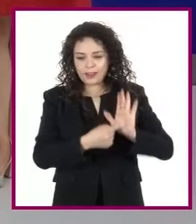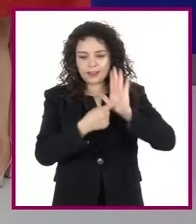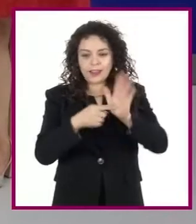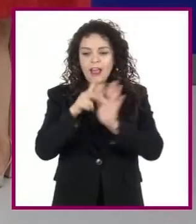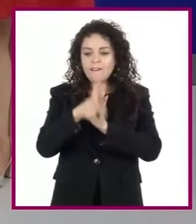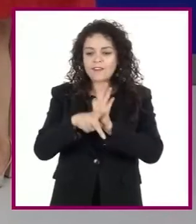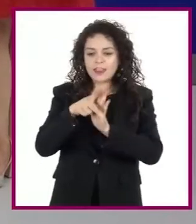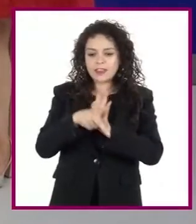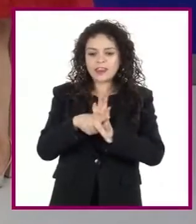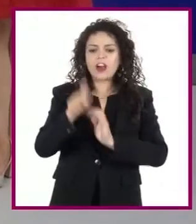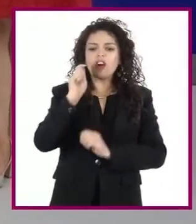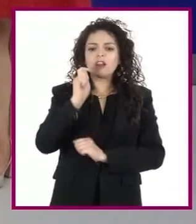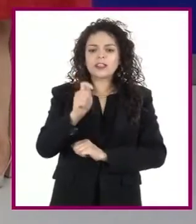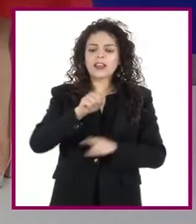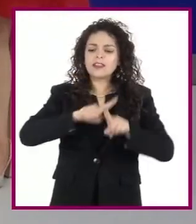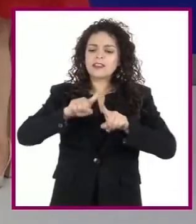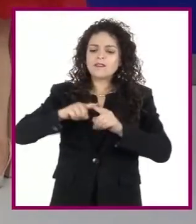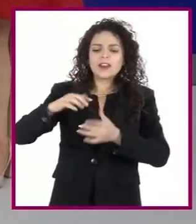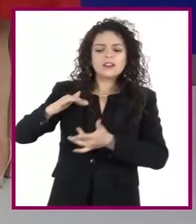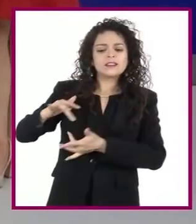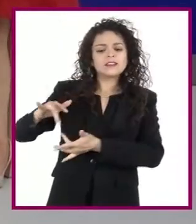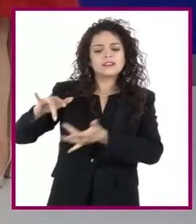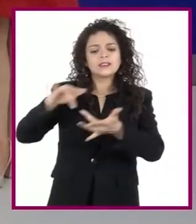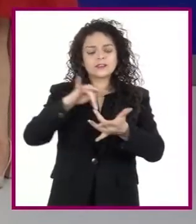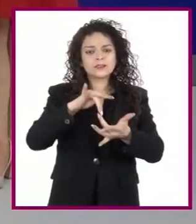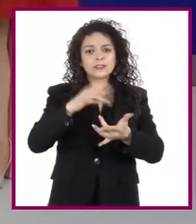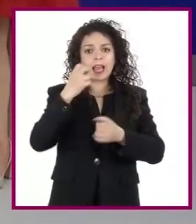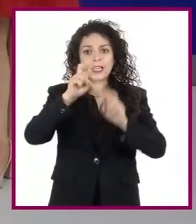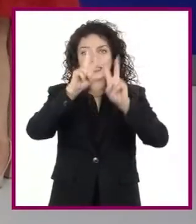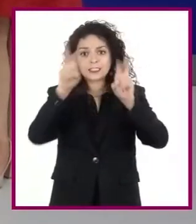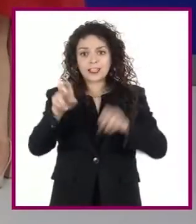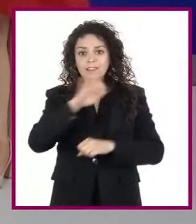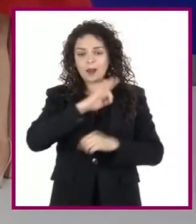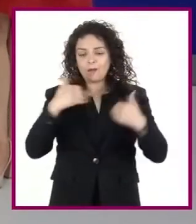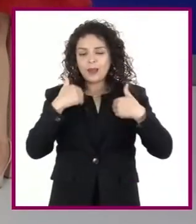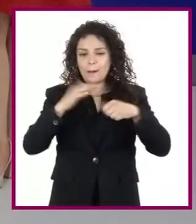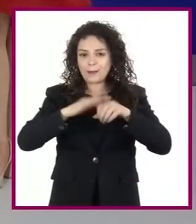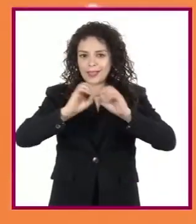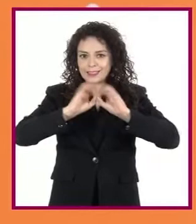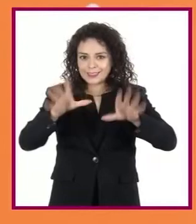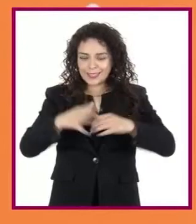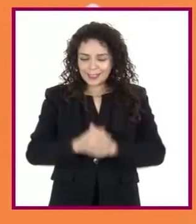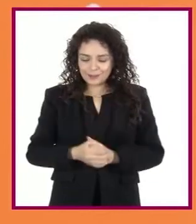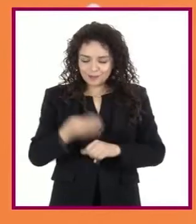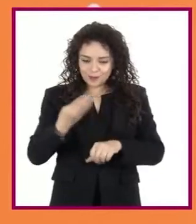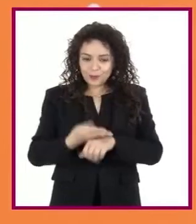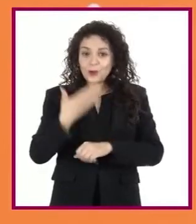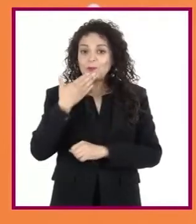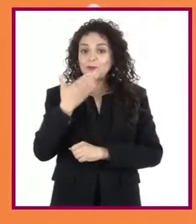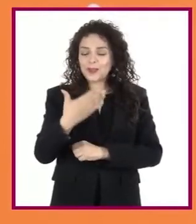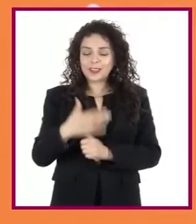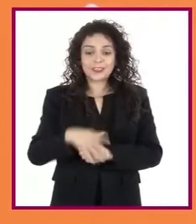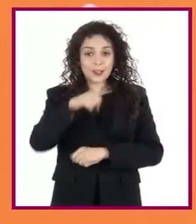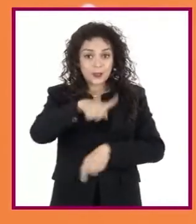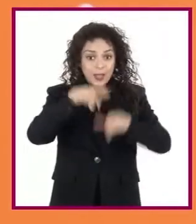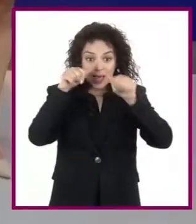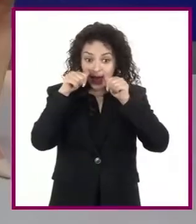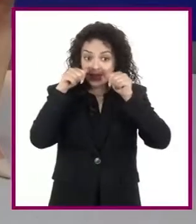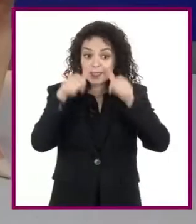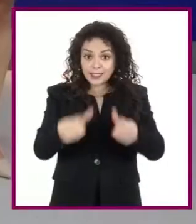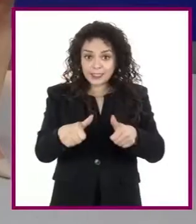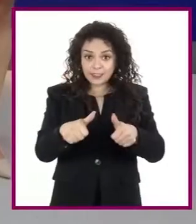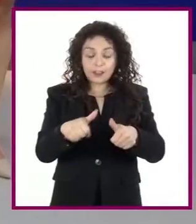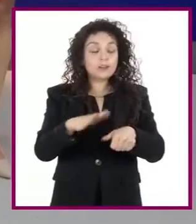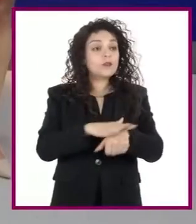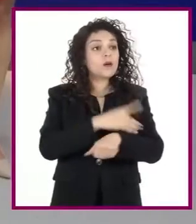que nos habla de las redes sociales para aterrizar tu tema? Pues me parece excelente. Pongan atención,